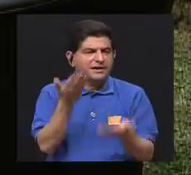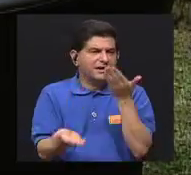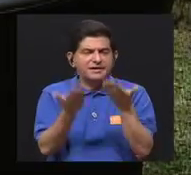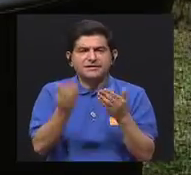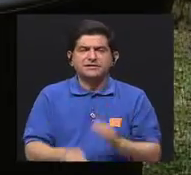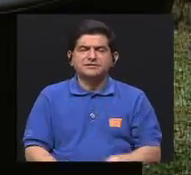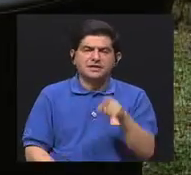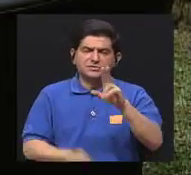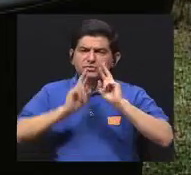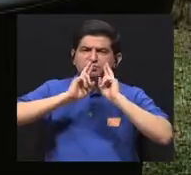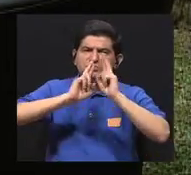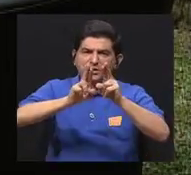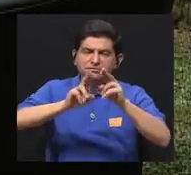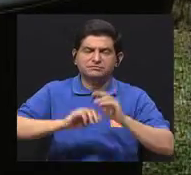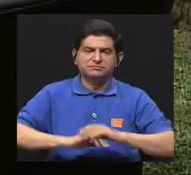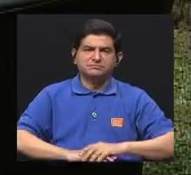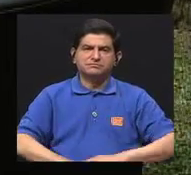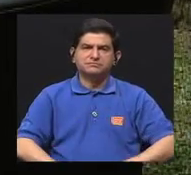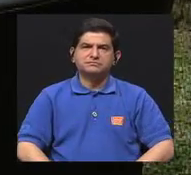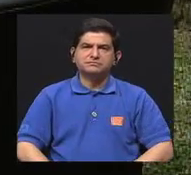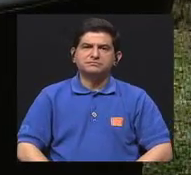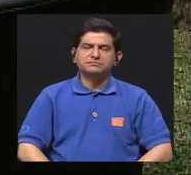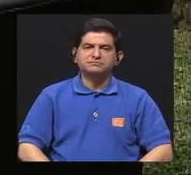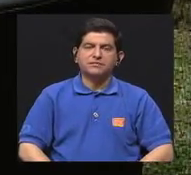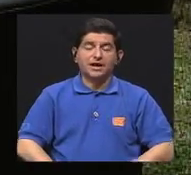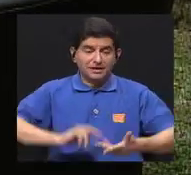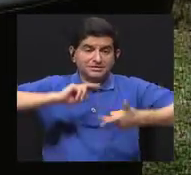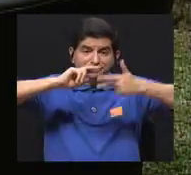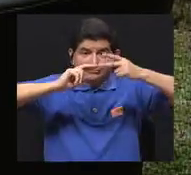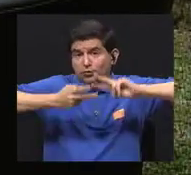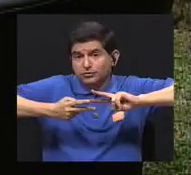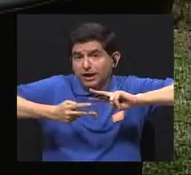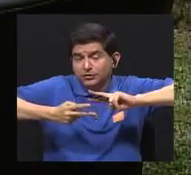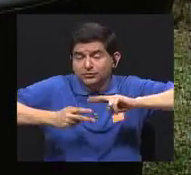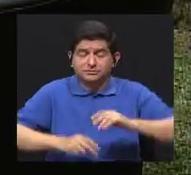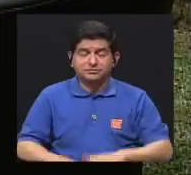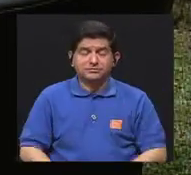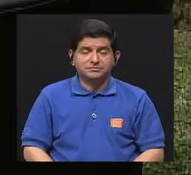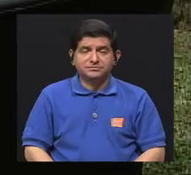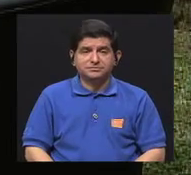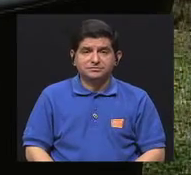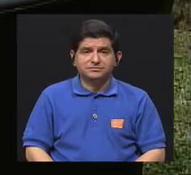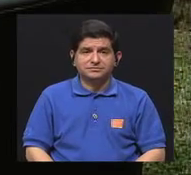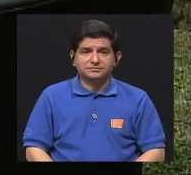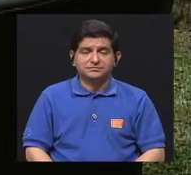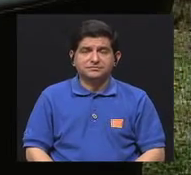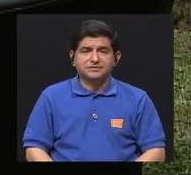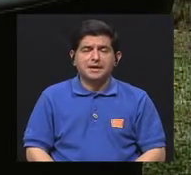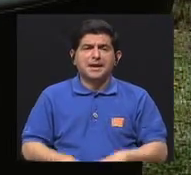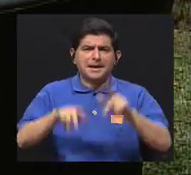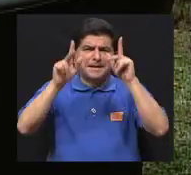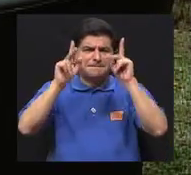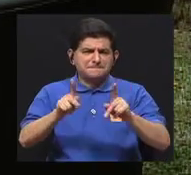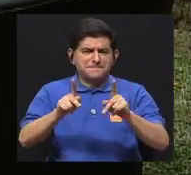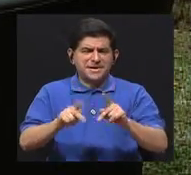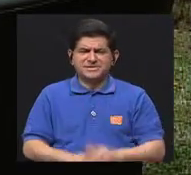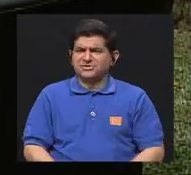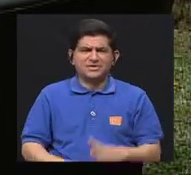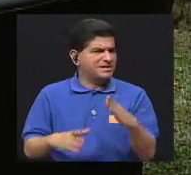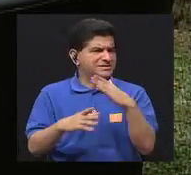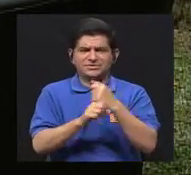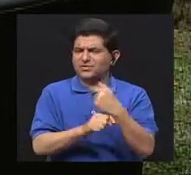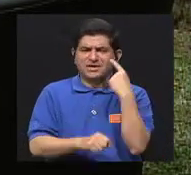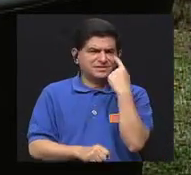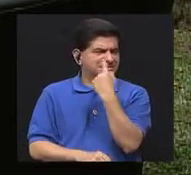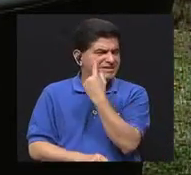usted me pueda responder, es más bien todo lo contrario. ¿Qué sería lo que las personas no deben hacer